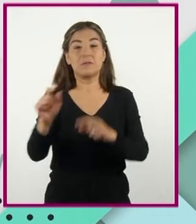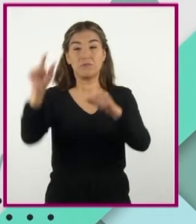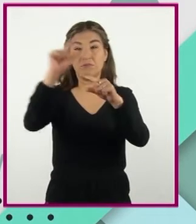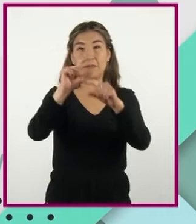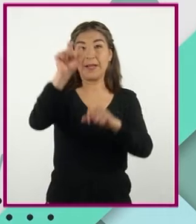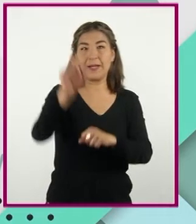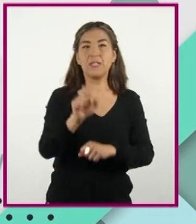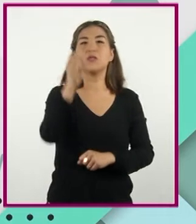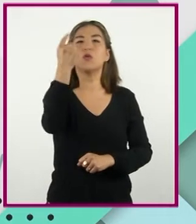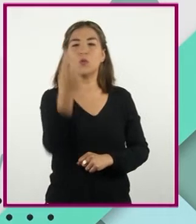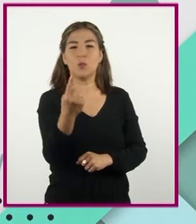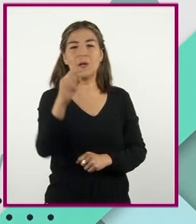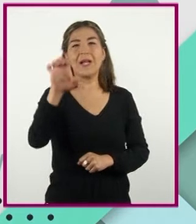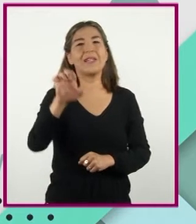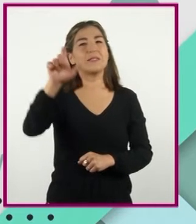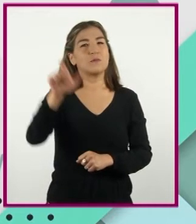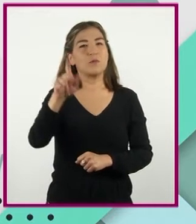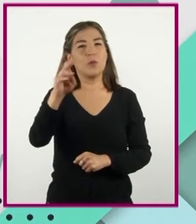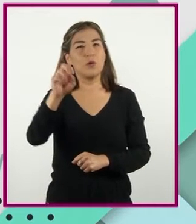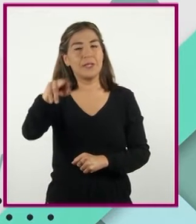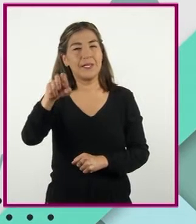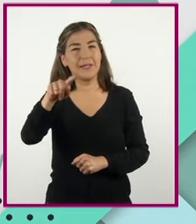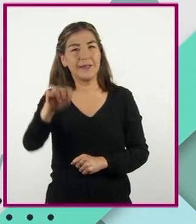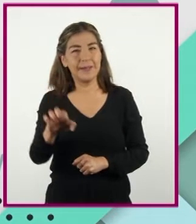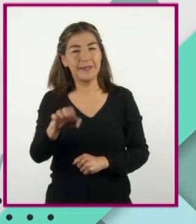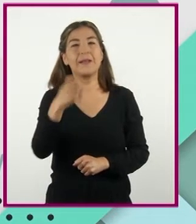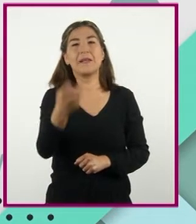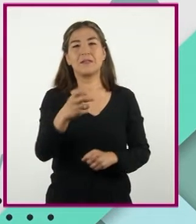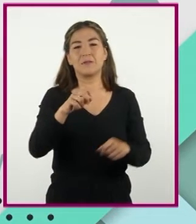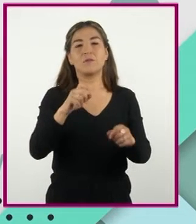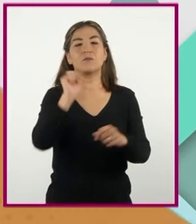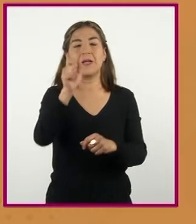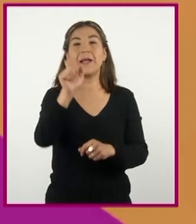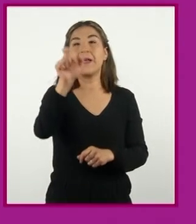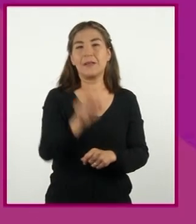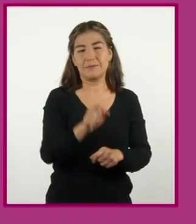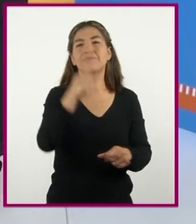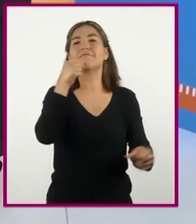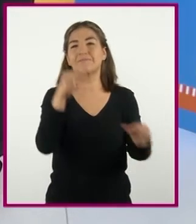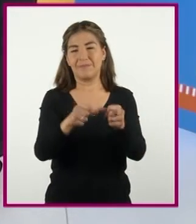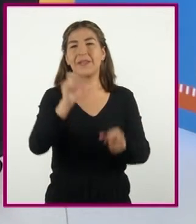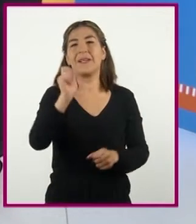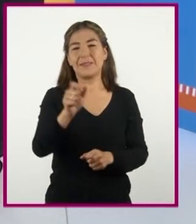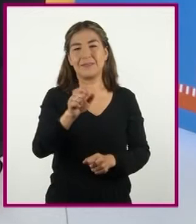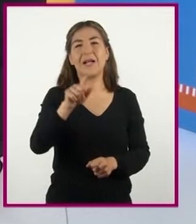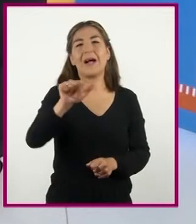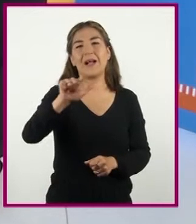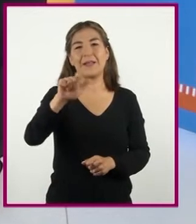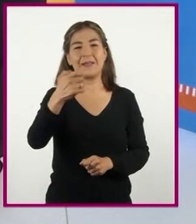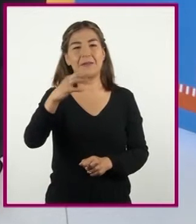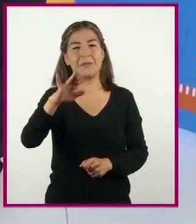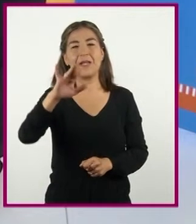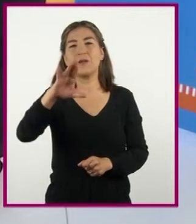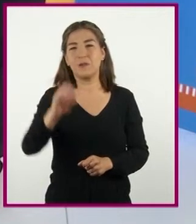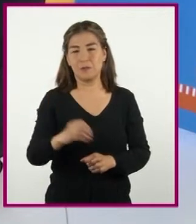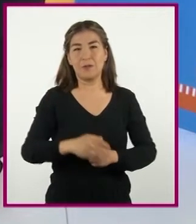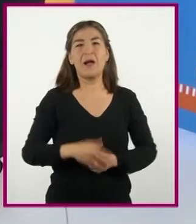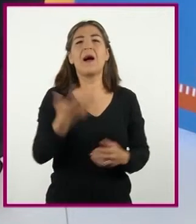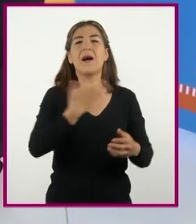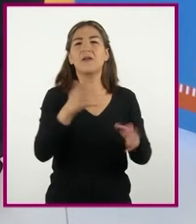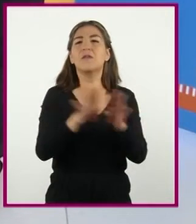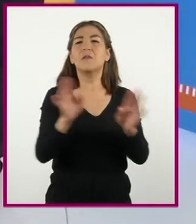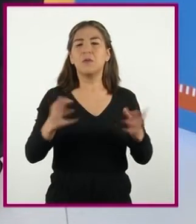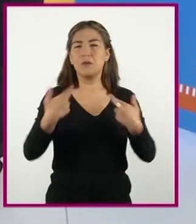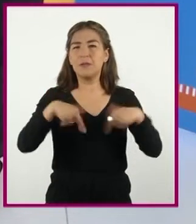1. Cumple con los 4 elementos, X es un término algebraico. Existen expresiones algebraicas